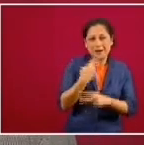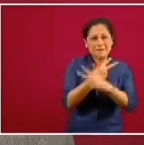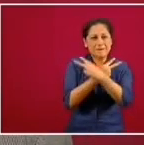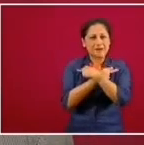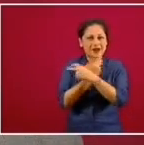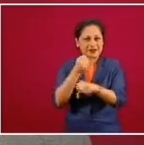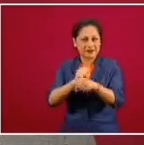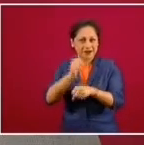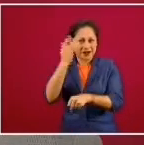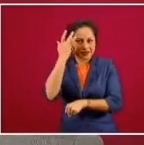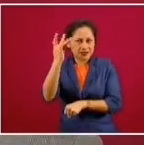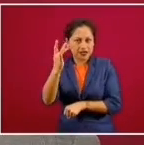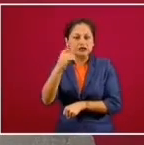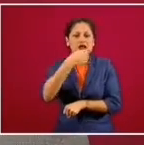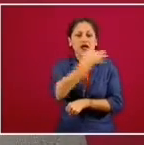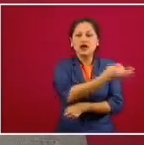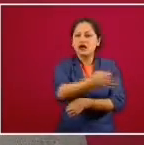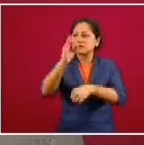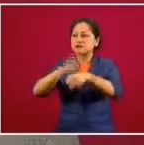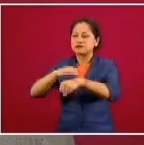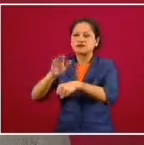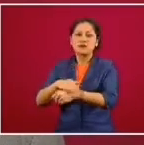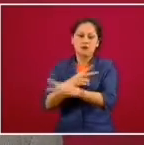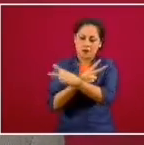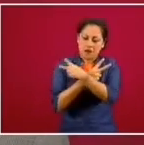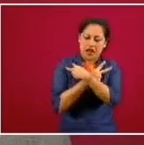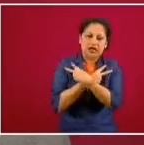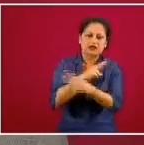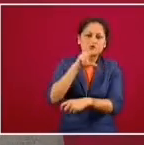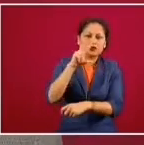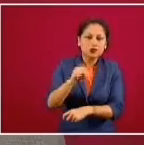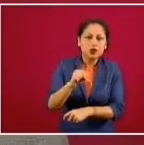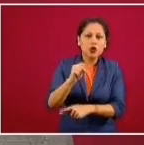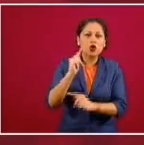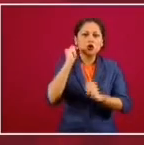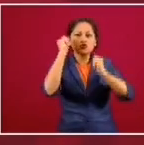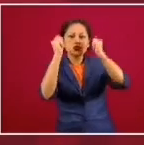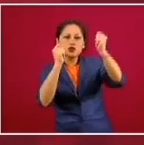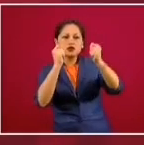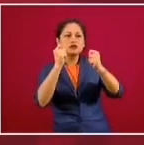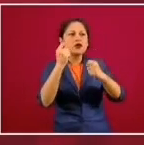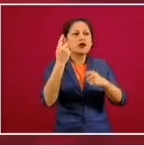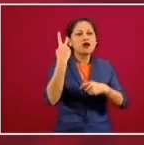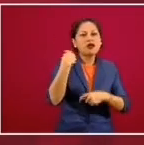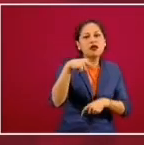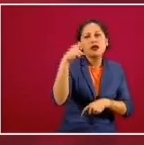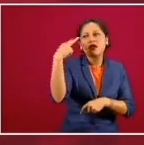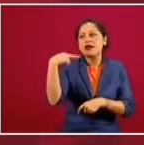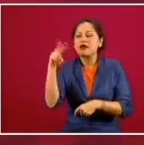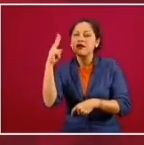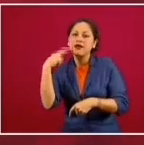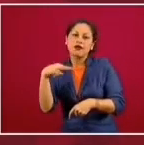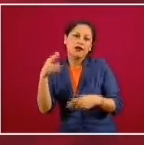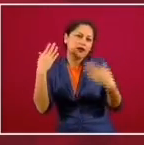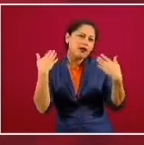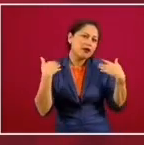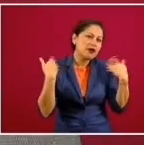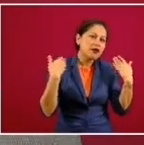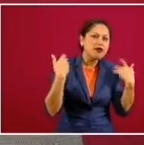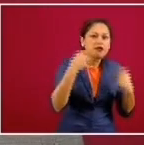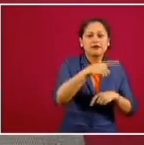eso enfatizamos la importancia de cerrar la actividad turística, la actividad hotelera, para que no hubiera